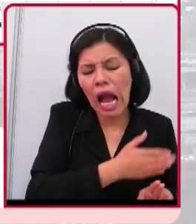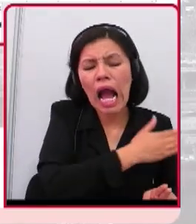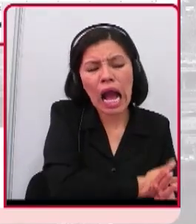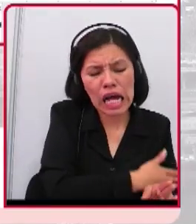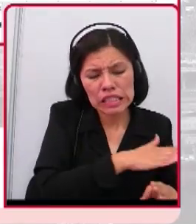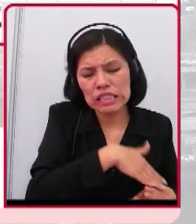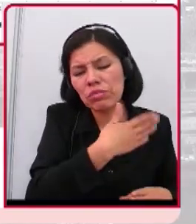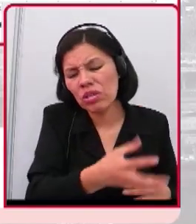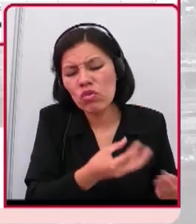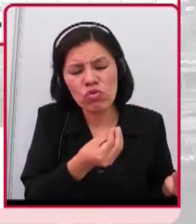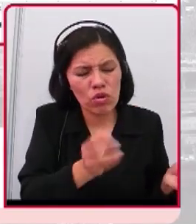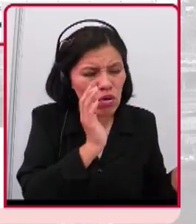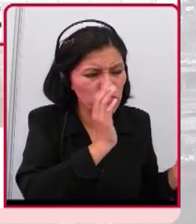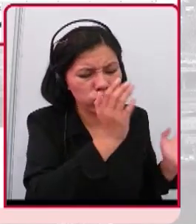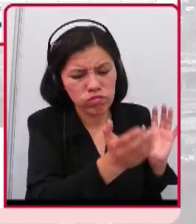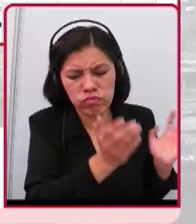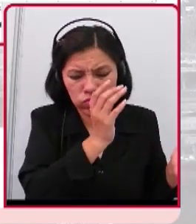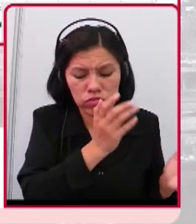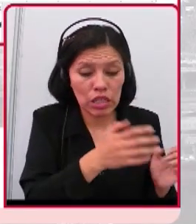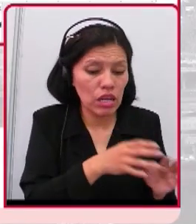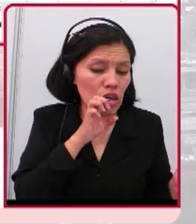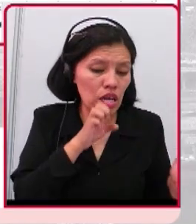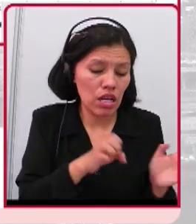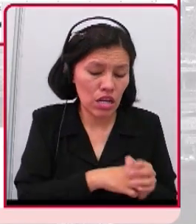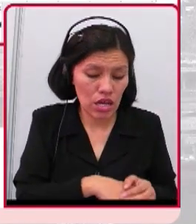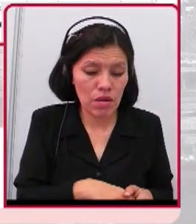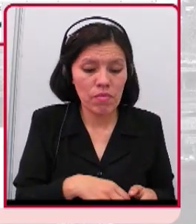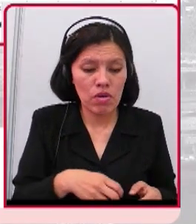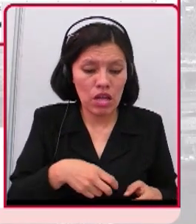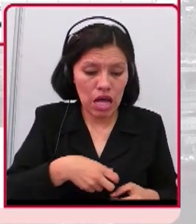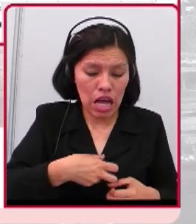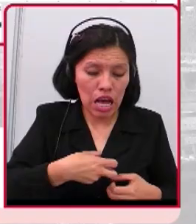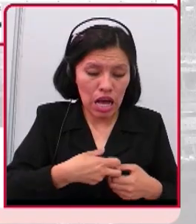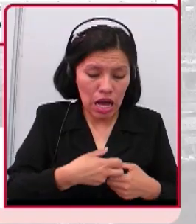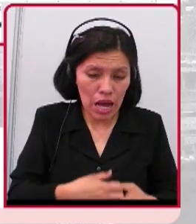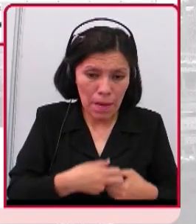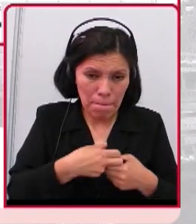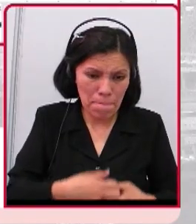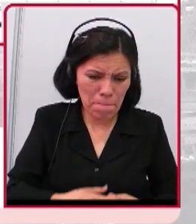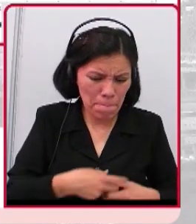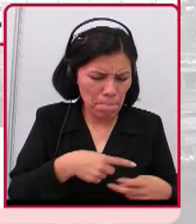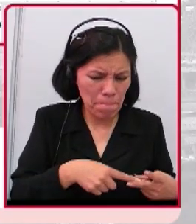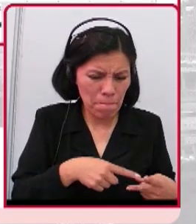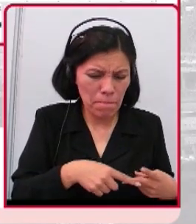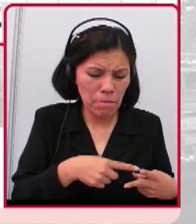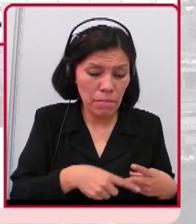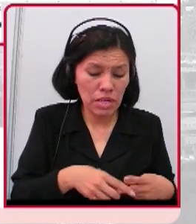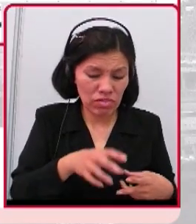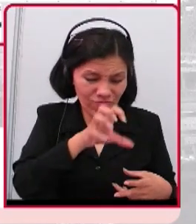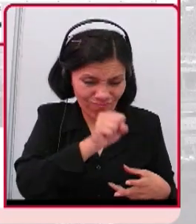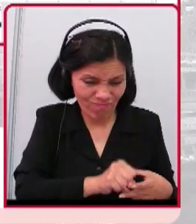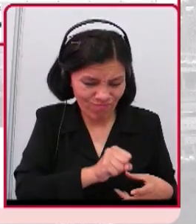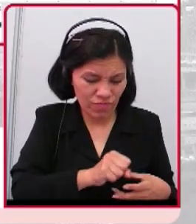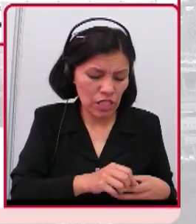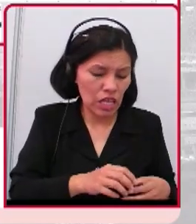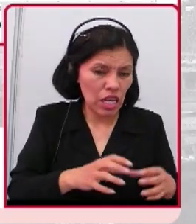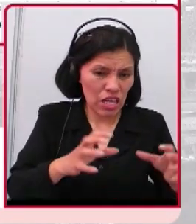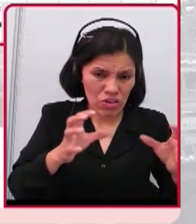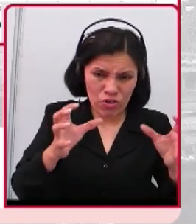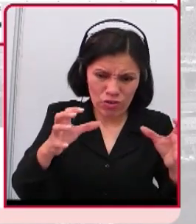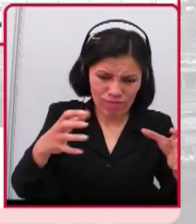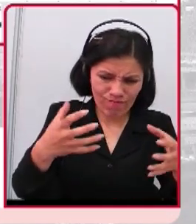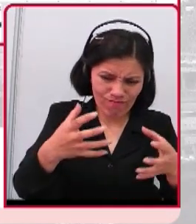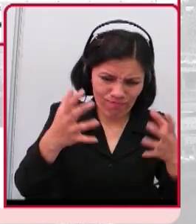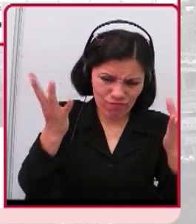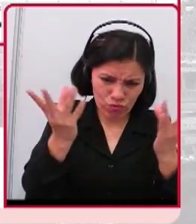que, por ejemplo, en el caso de la presión, los sólidos tenían un comportamiento, en este caso los sólidos, por ejemplo, mayor